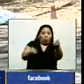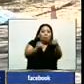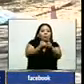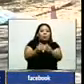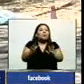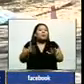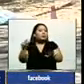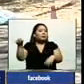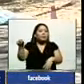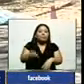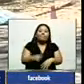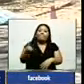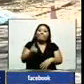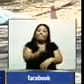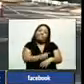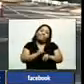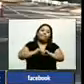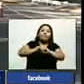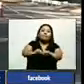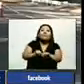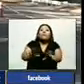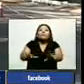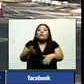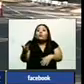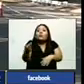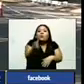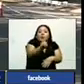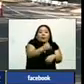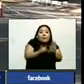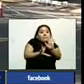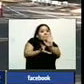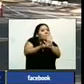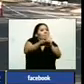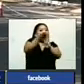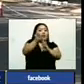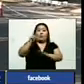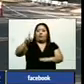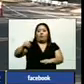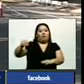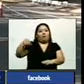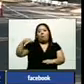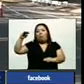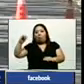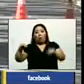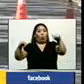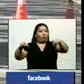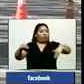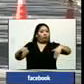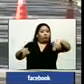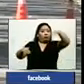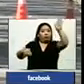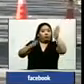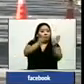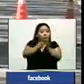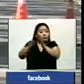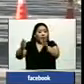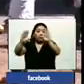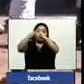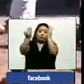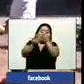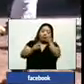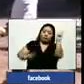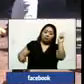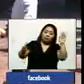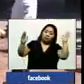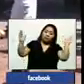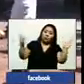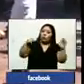Estos fueron fatales, pues las estadísticas de fallecidos superaron las reportadas el año pasado. El Plan Divino Salvador del Mundo no cubre los